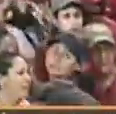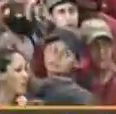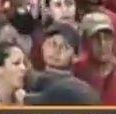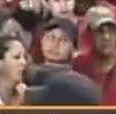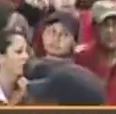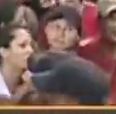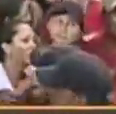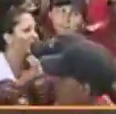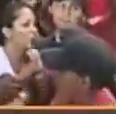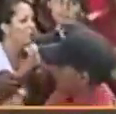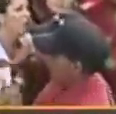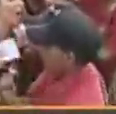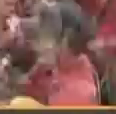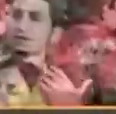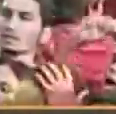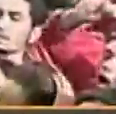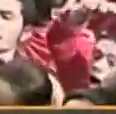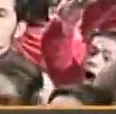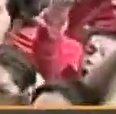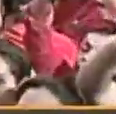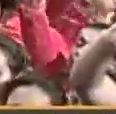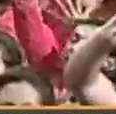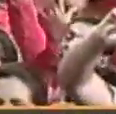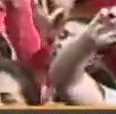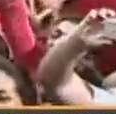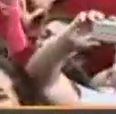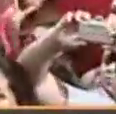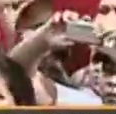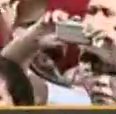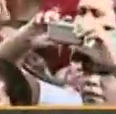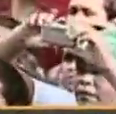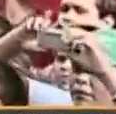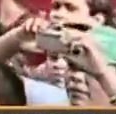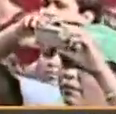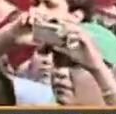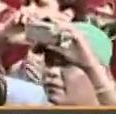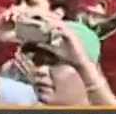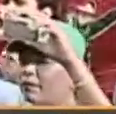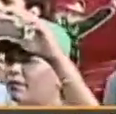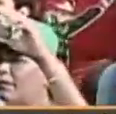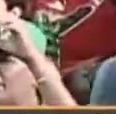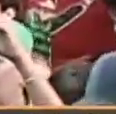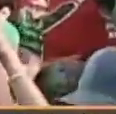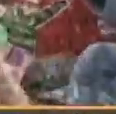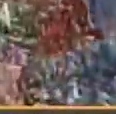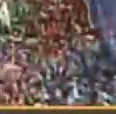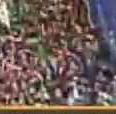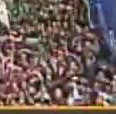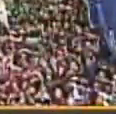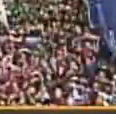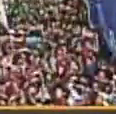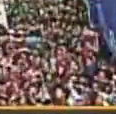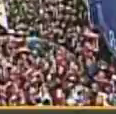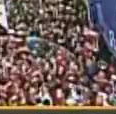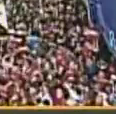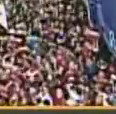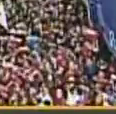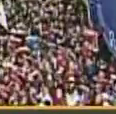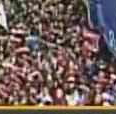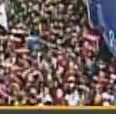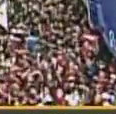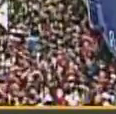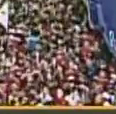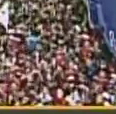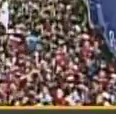candidato presidente Nicolás Maduro Moro en esta tierra llanera, en este estado de la región llanera de nuestro país.